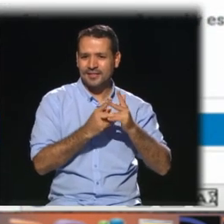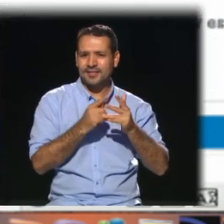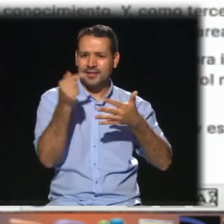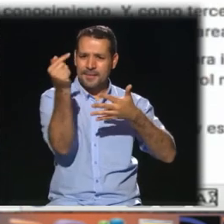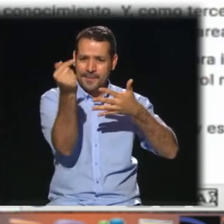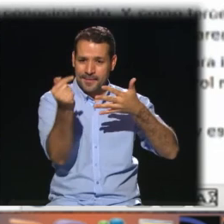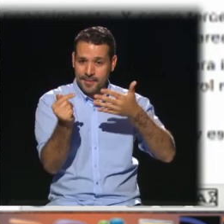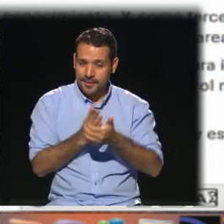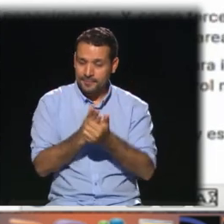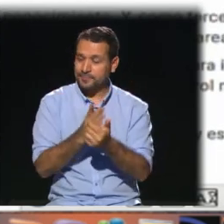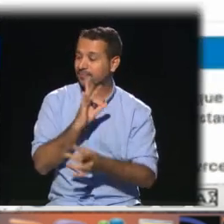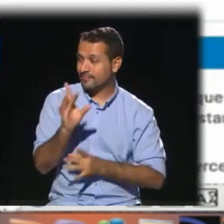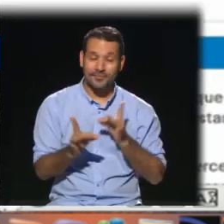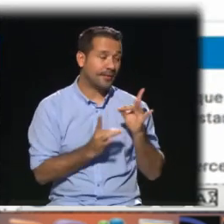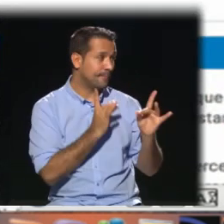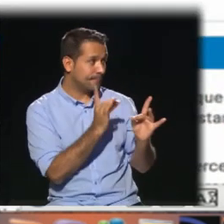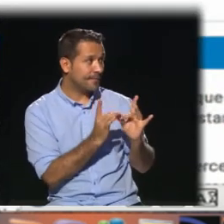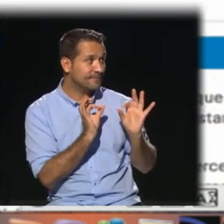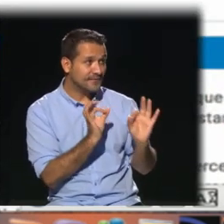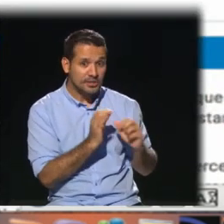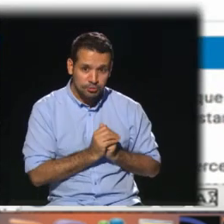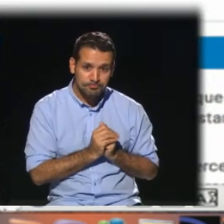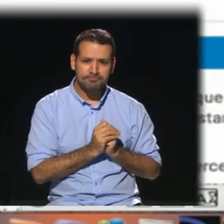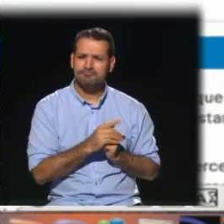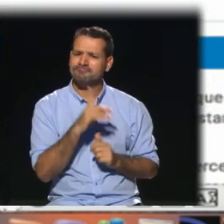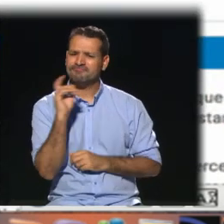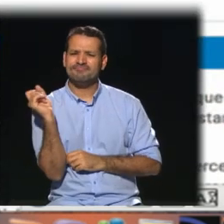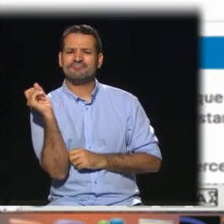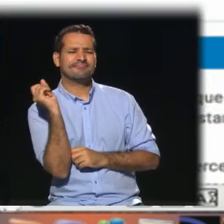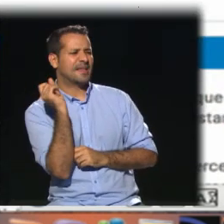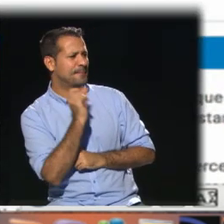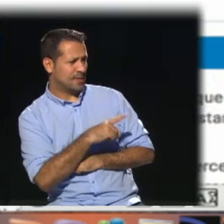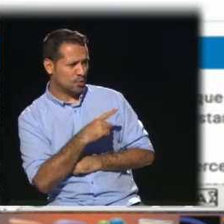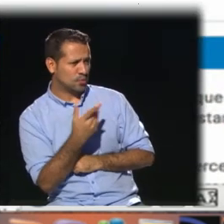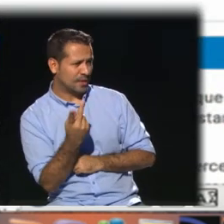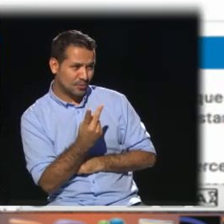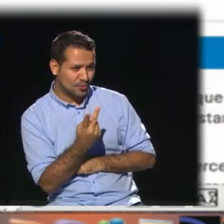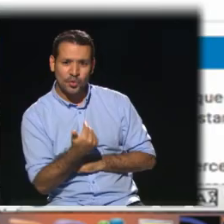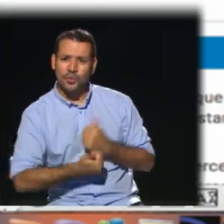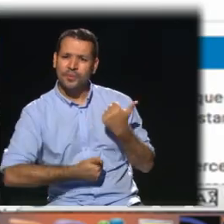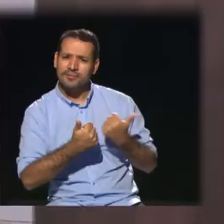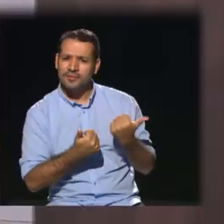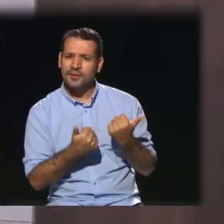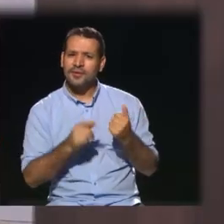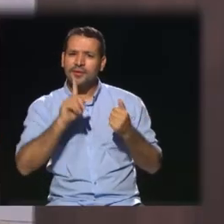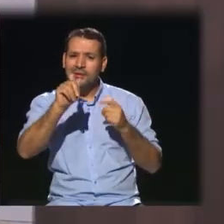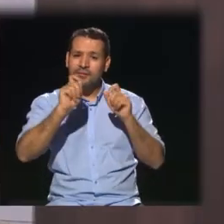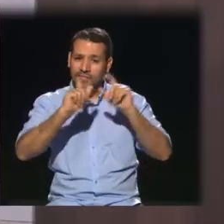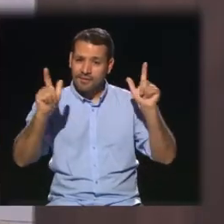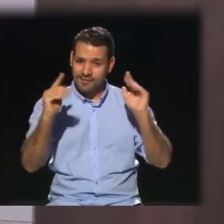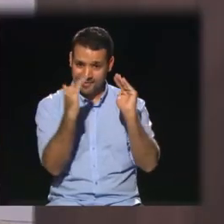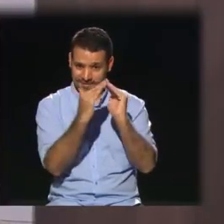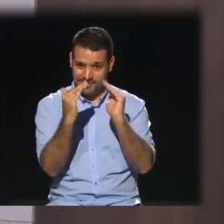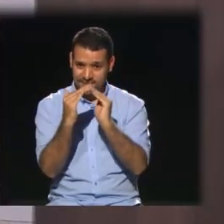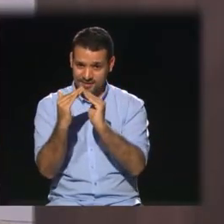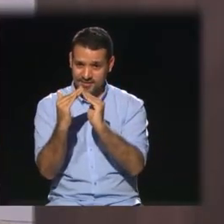tenemos para los profes. Perfecto. Antes tengo como una pregunta, y es, esta plataforma, digamos, En Casa Aprendemos es un programa